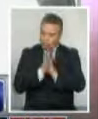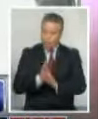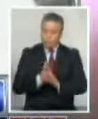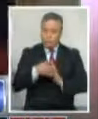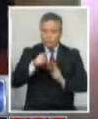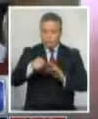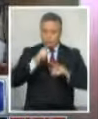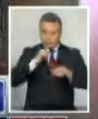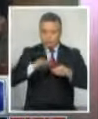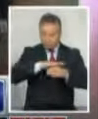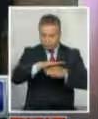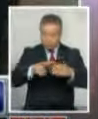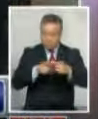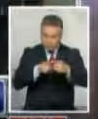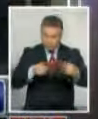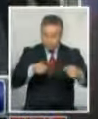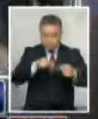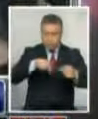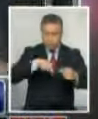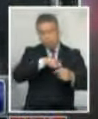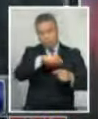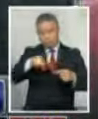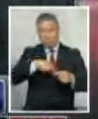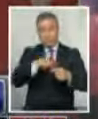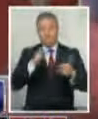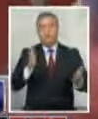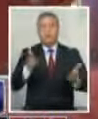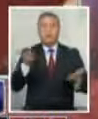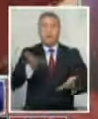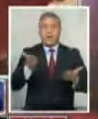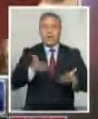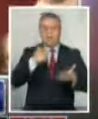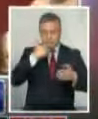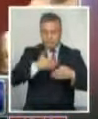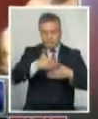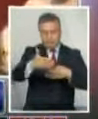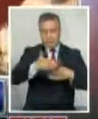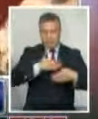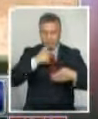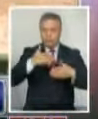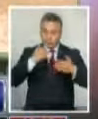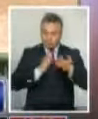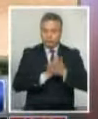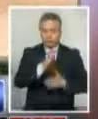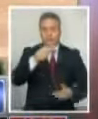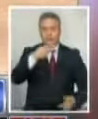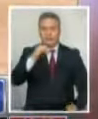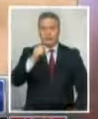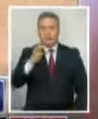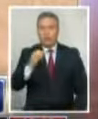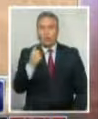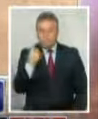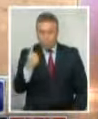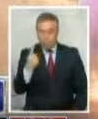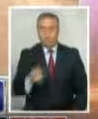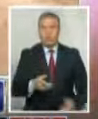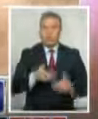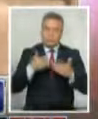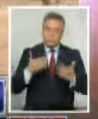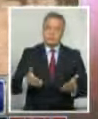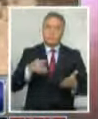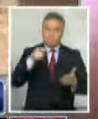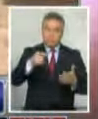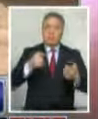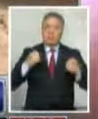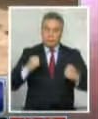la superficie contenida en ese triángulo, dado que el límite entre ambos países comienza en el hito 1. Entonces, desde ese punto de vista, y